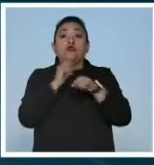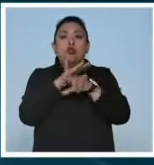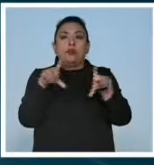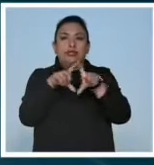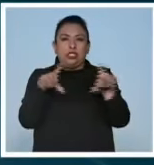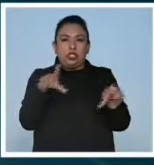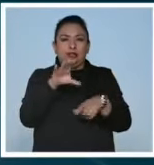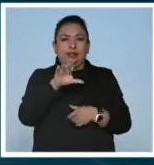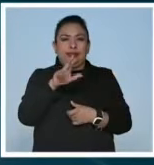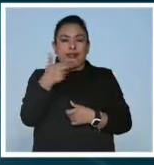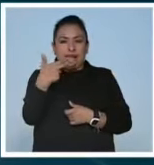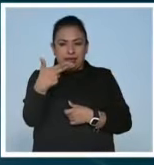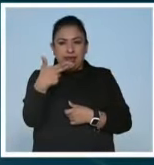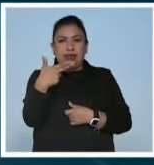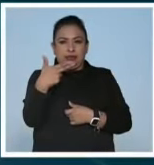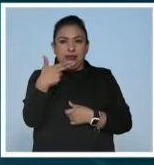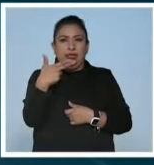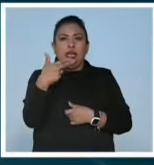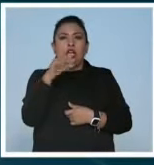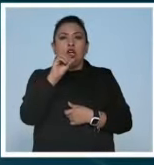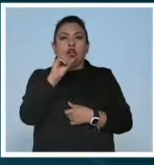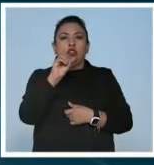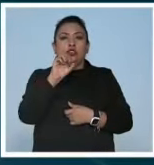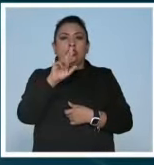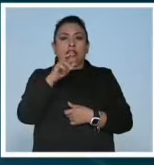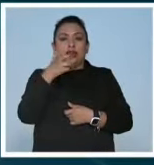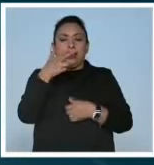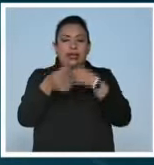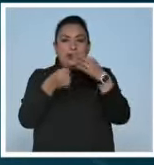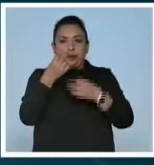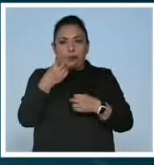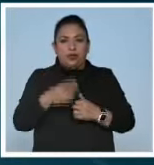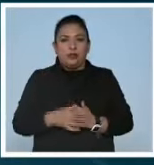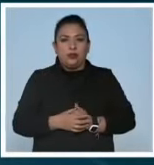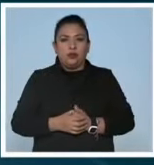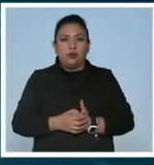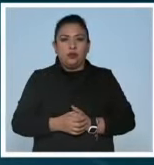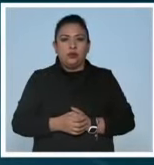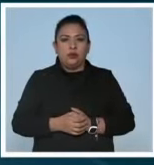información y texto de César H. Meléndez, Óscar Helguera, Noticias 22.